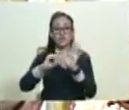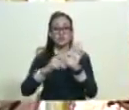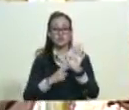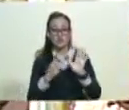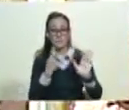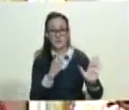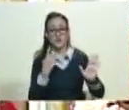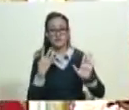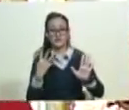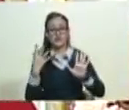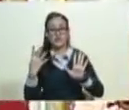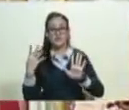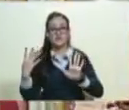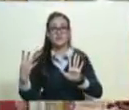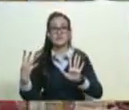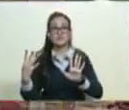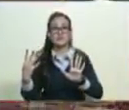Constitución de